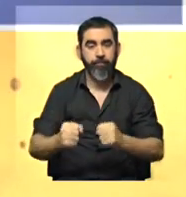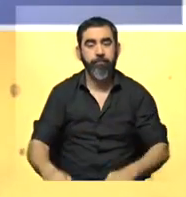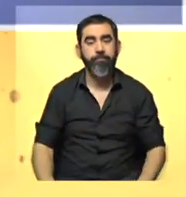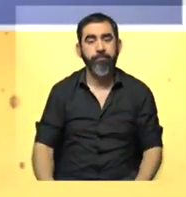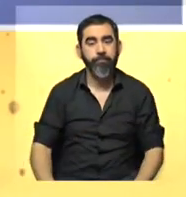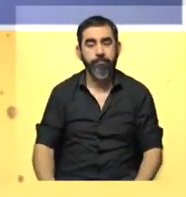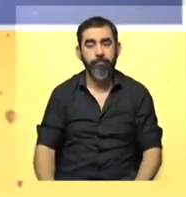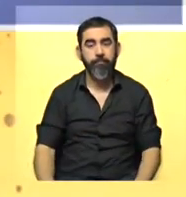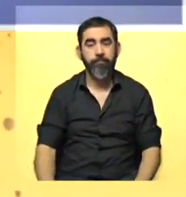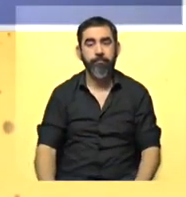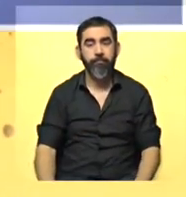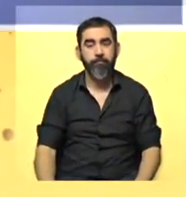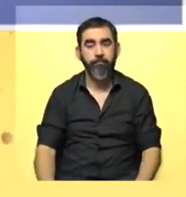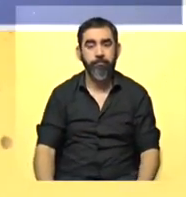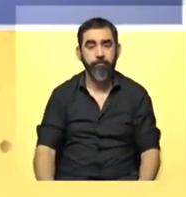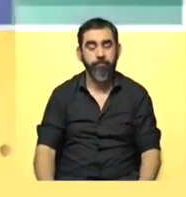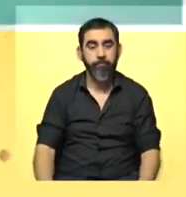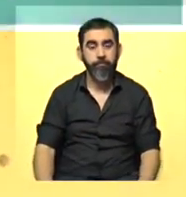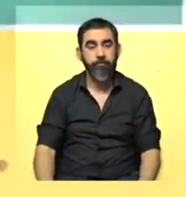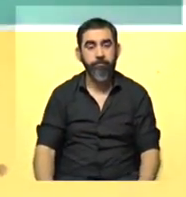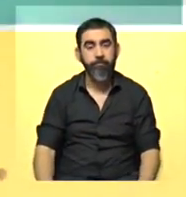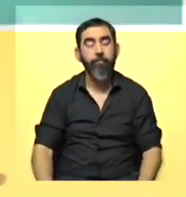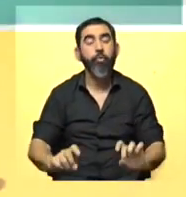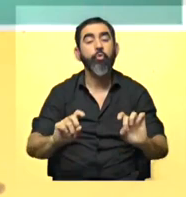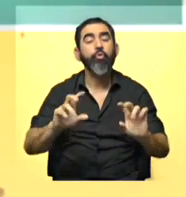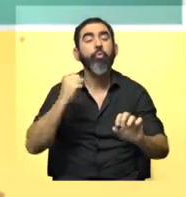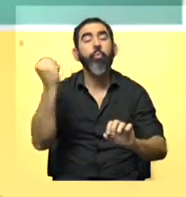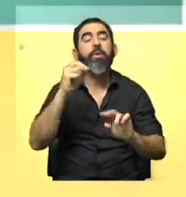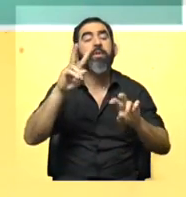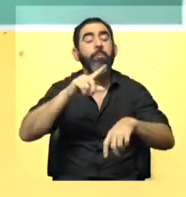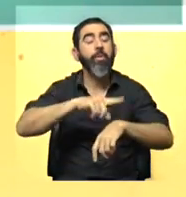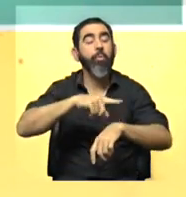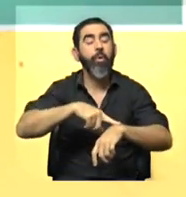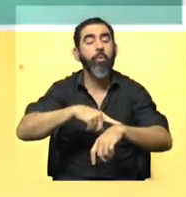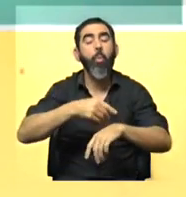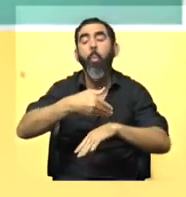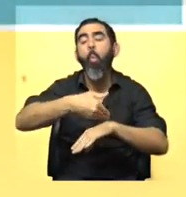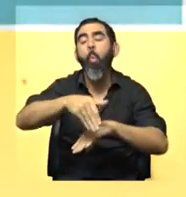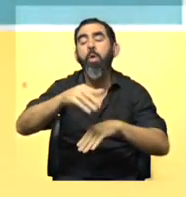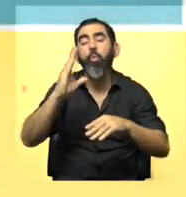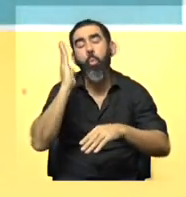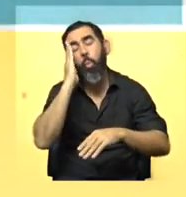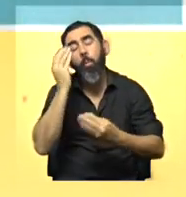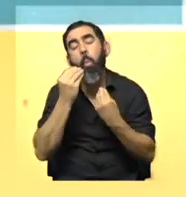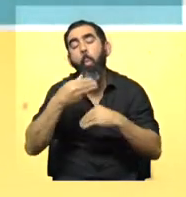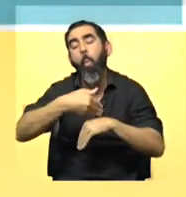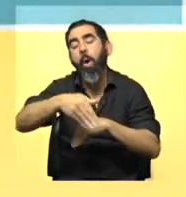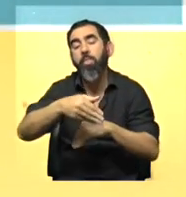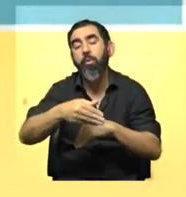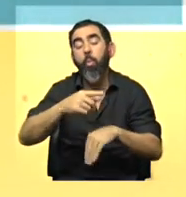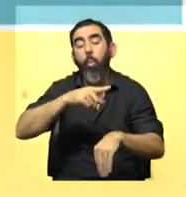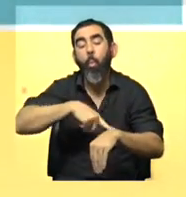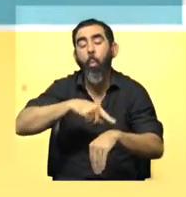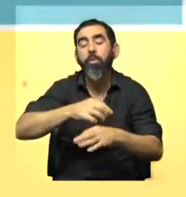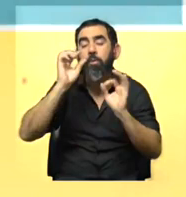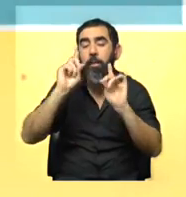como decimos muchas veces, no solo importa la duración, sino el cuándo. Claro. Cuándo dormimos y cuánto